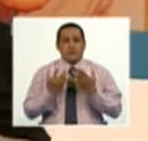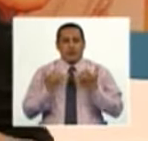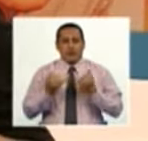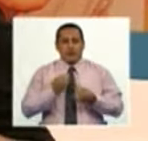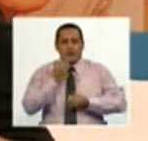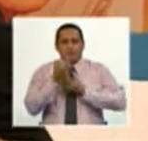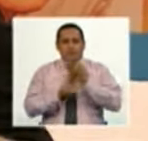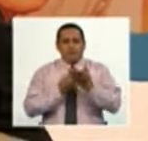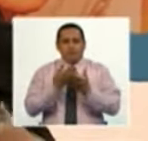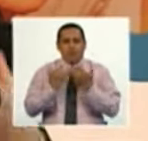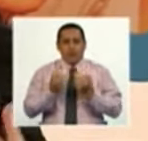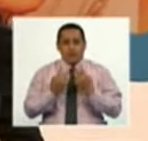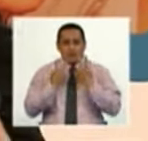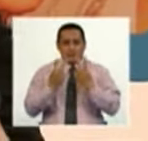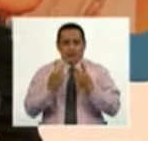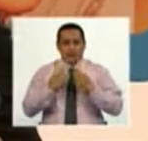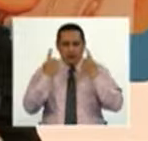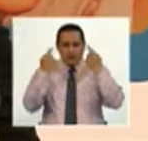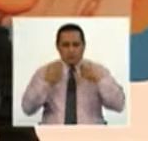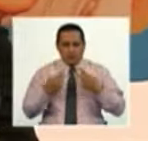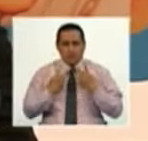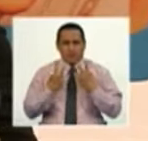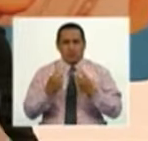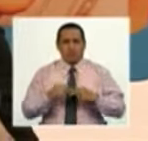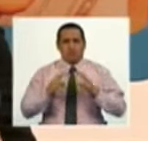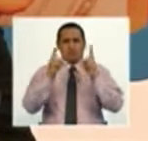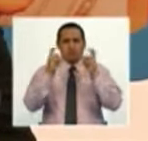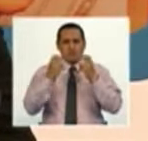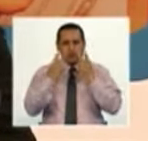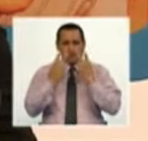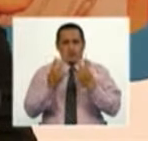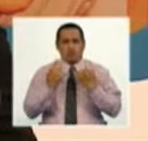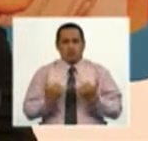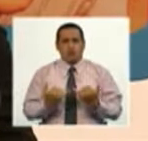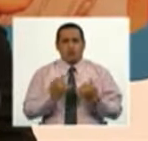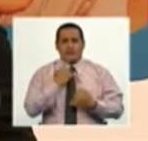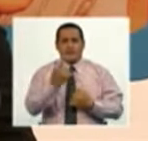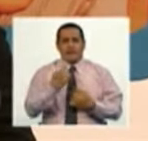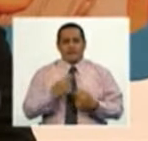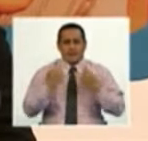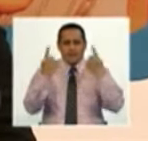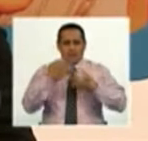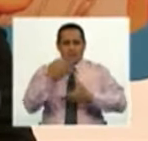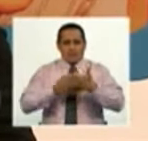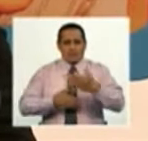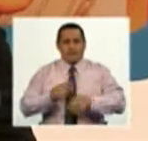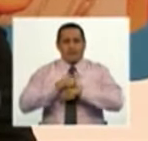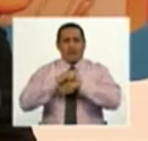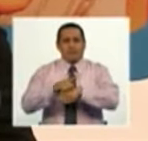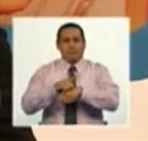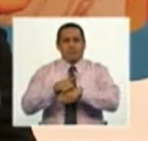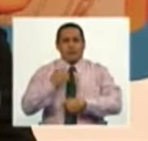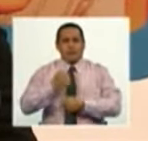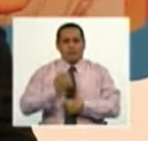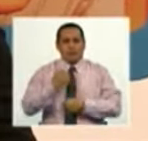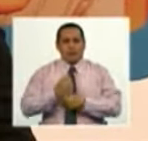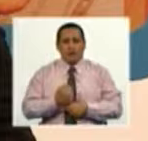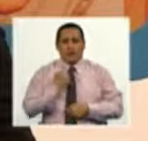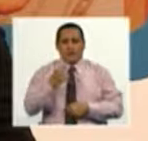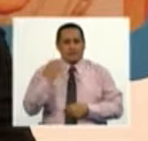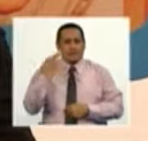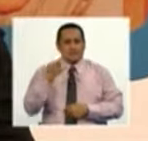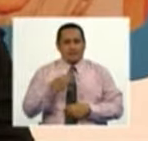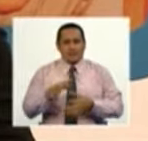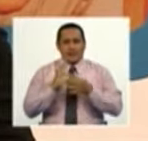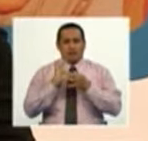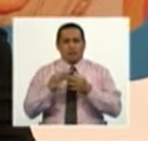Bueno, y ese era el informe que siempre nos pone un poco en contexto el tema que abordamos hoy, que es el principio de inmediatez laboral.